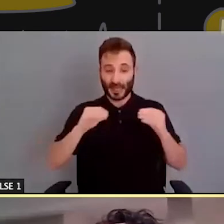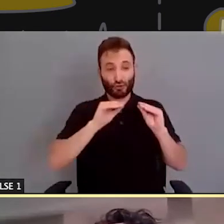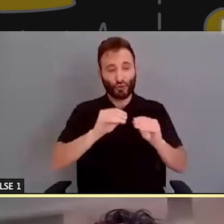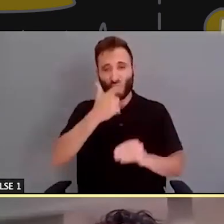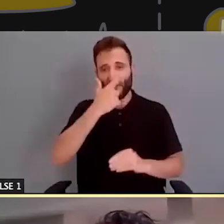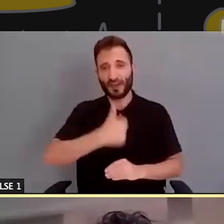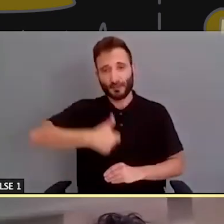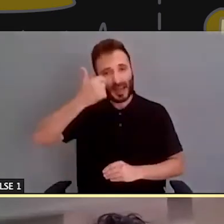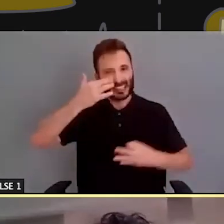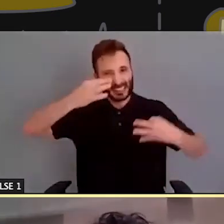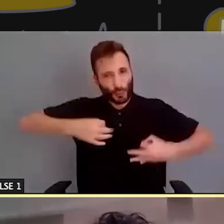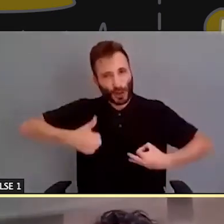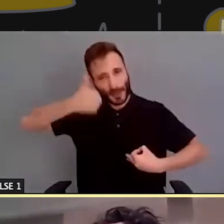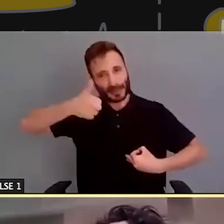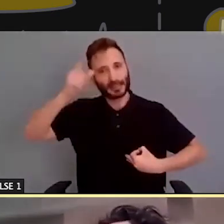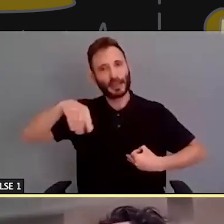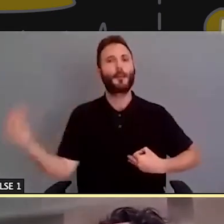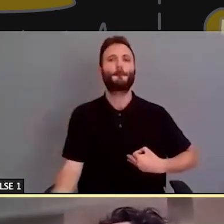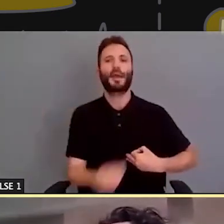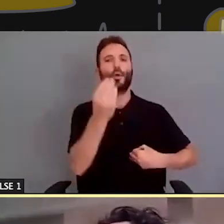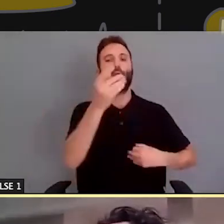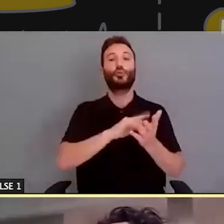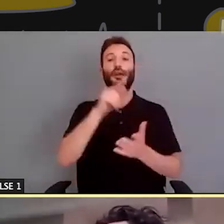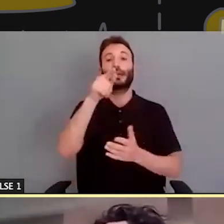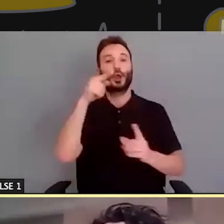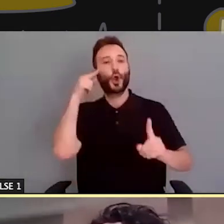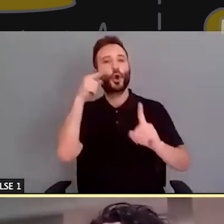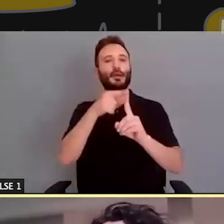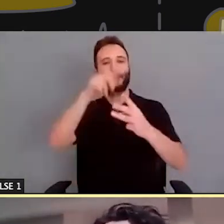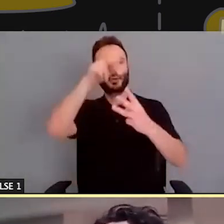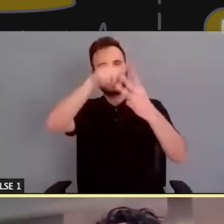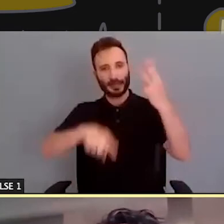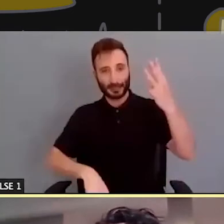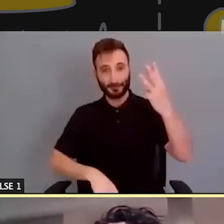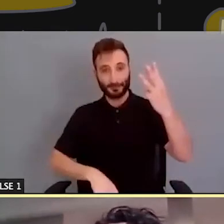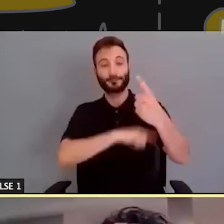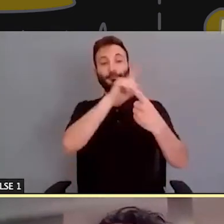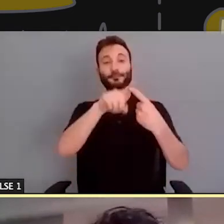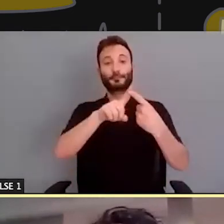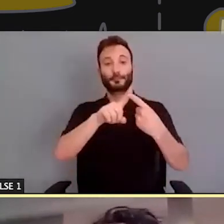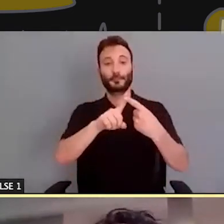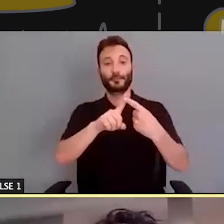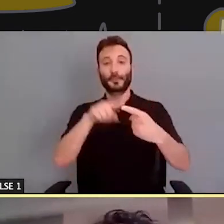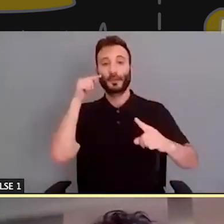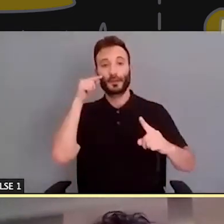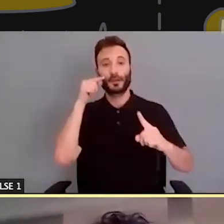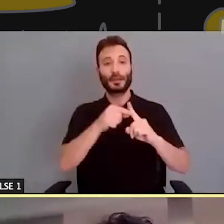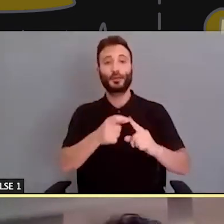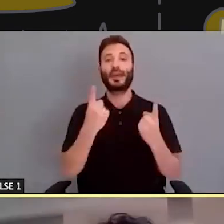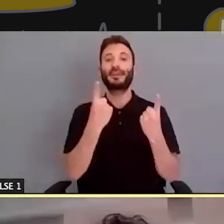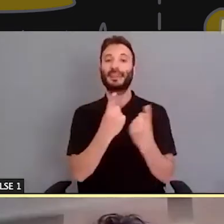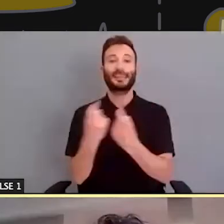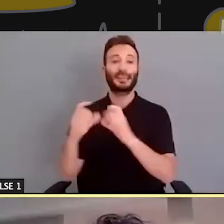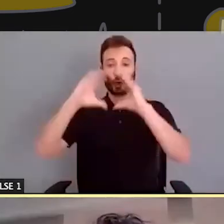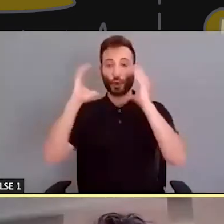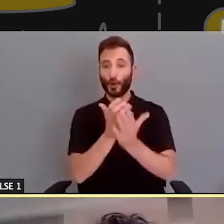mejor, y esa visión se estructura en tres objetivos, ¿no? Una es satisfacer las necesidades globales, y esta